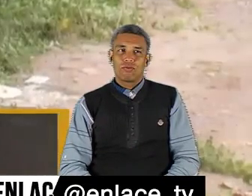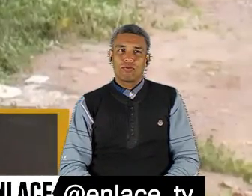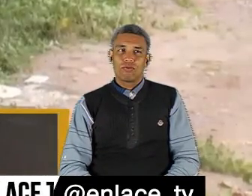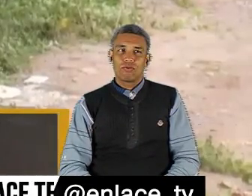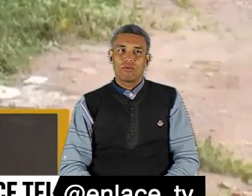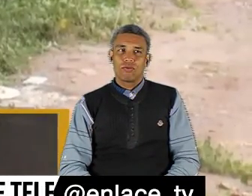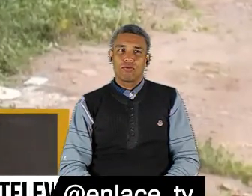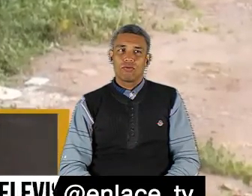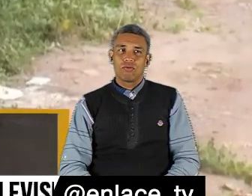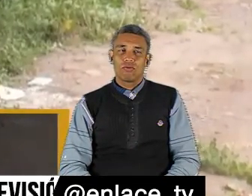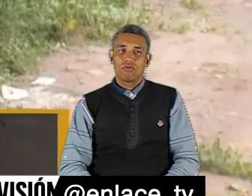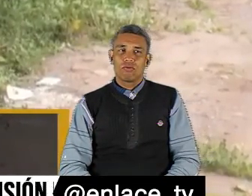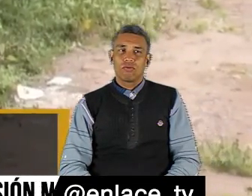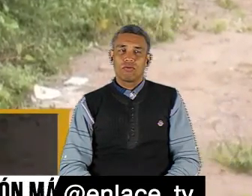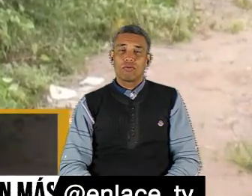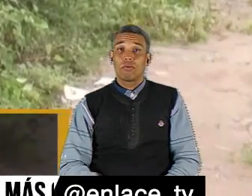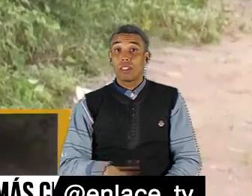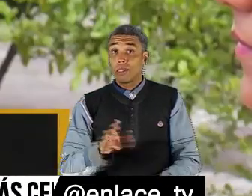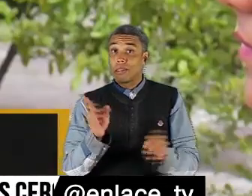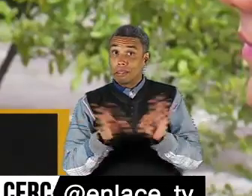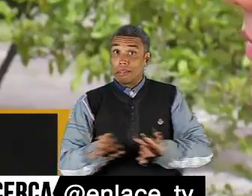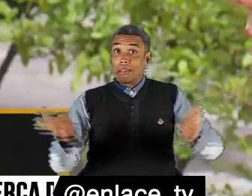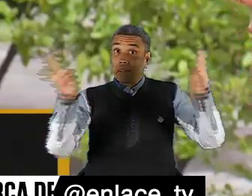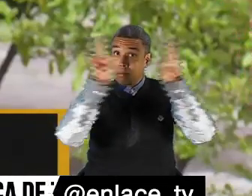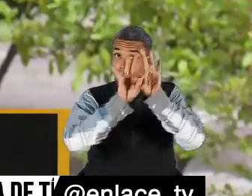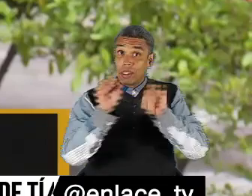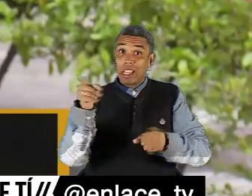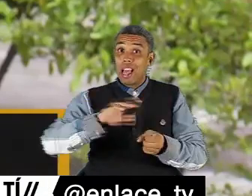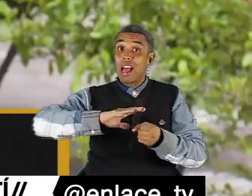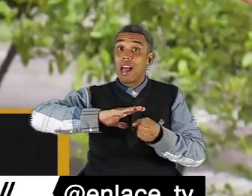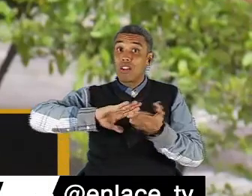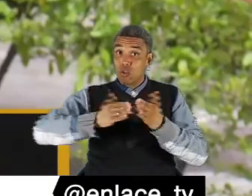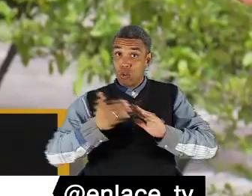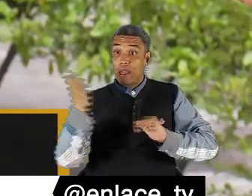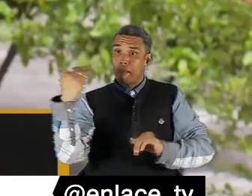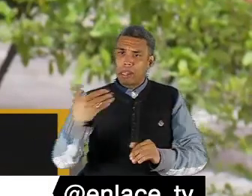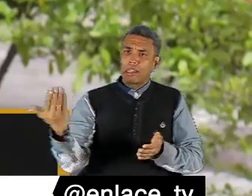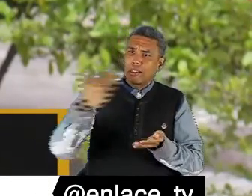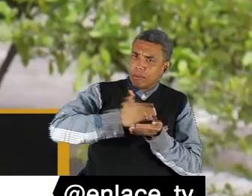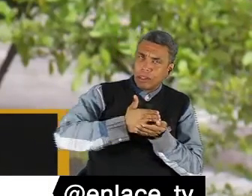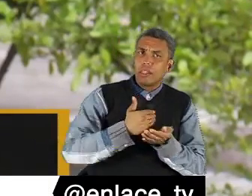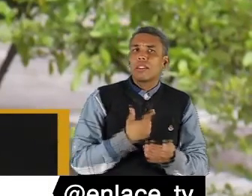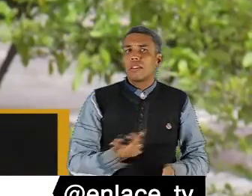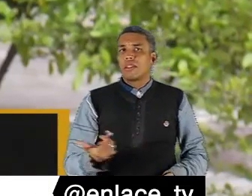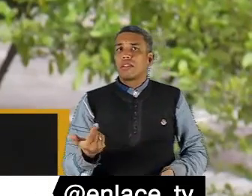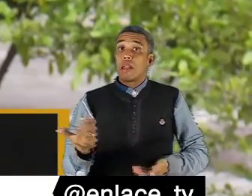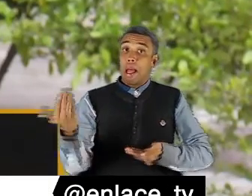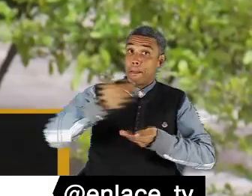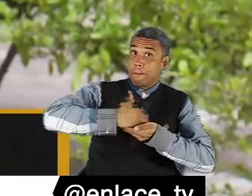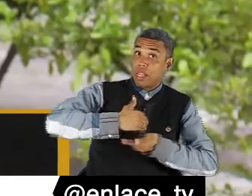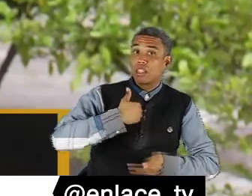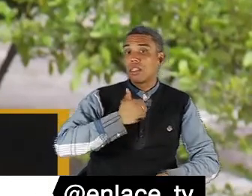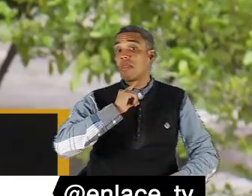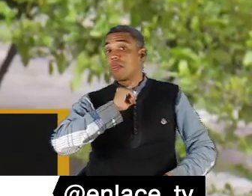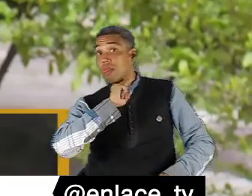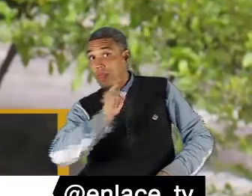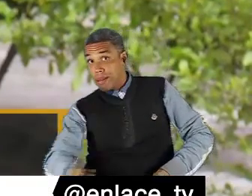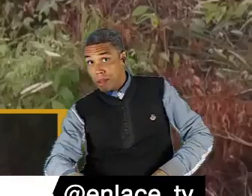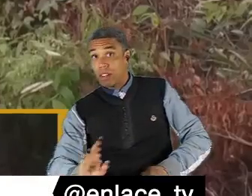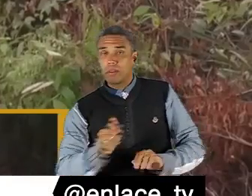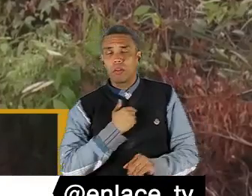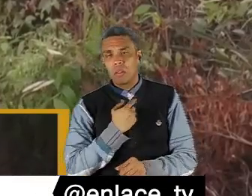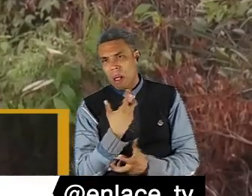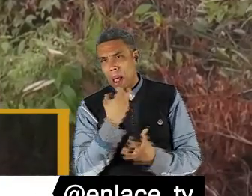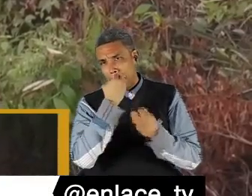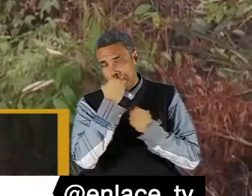es importante que denuncien esos hechos con ese ánimo, poder de judicializar a estas personas que cometieron pues el